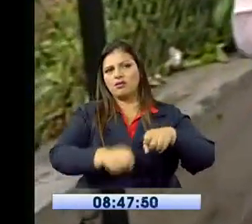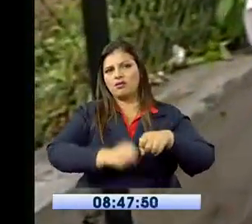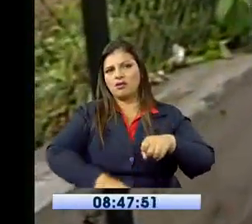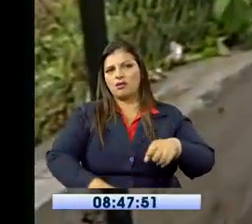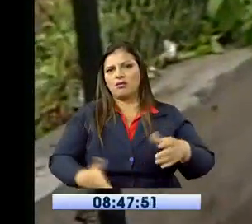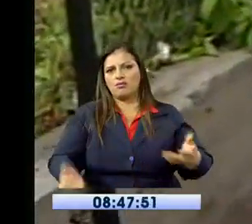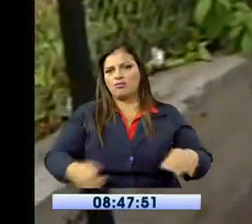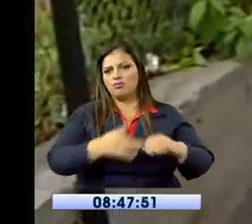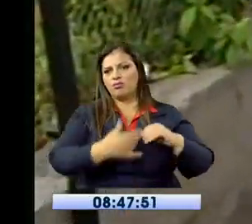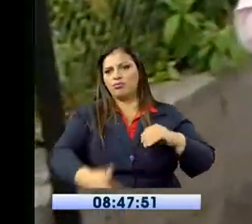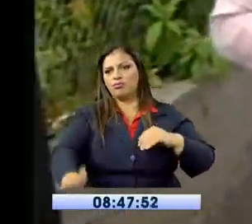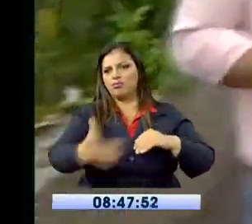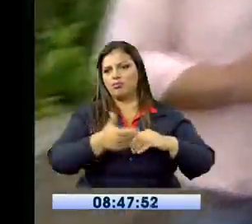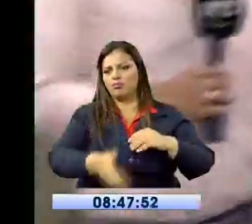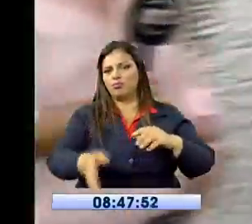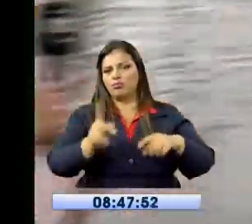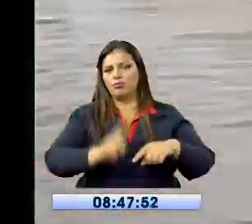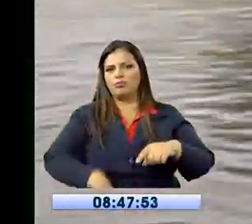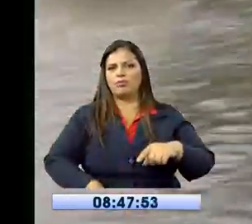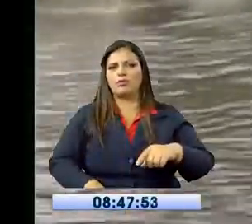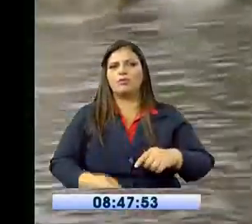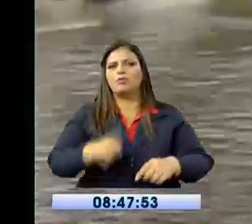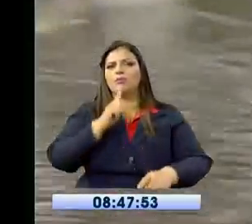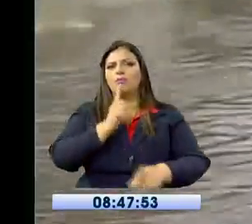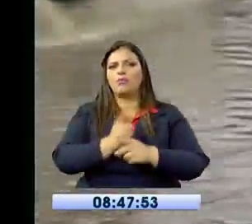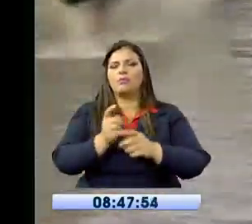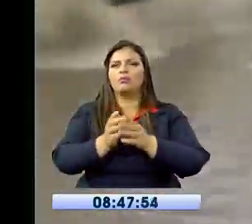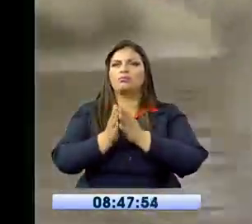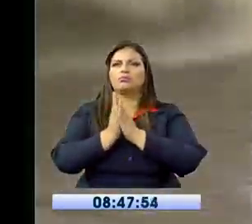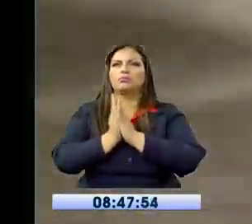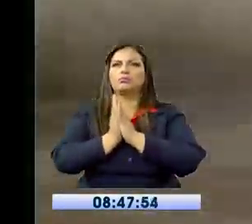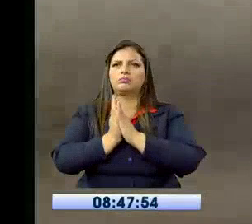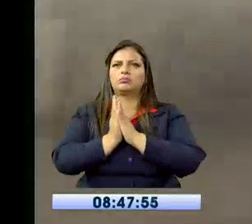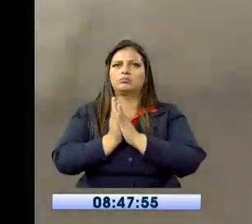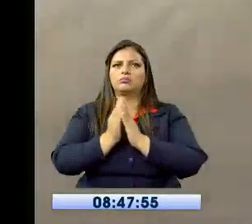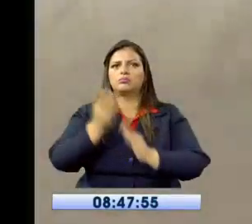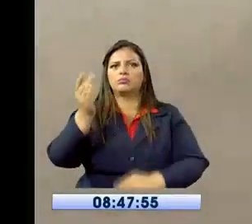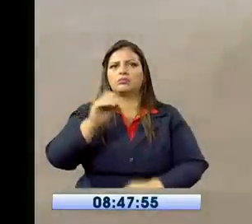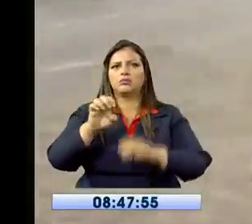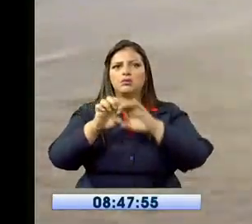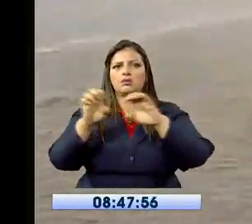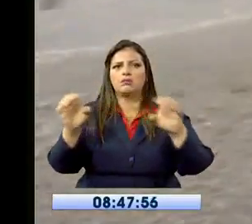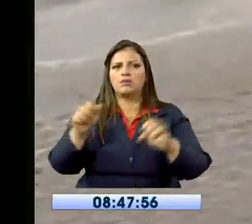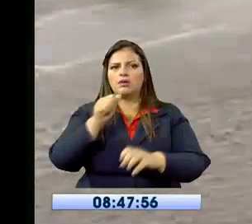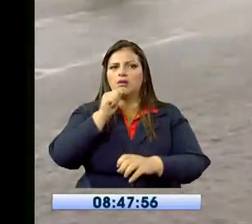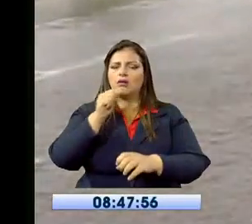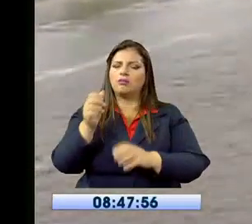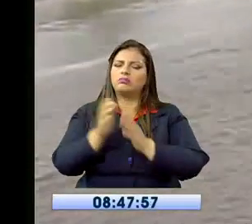Interagua para que se haga una revisión. Miren eso.